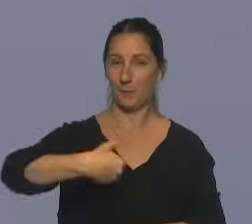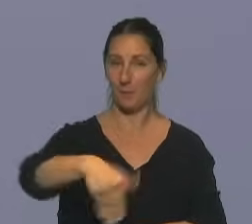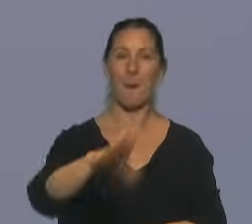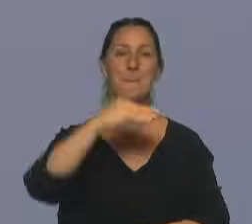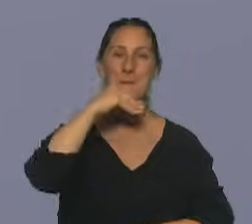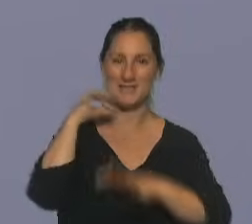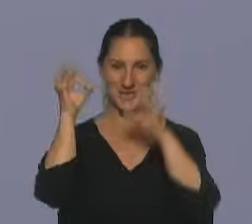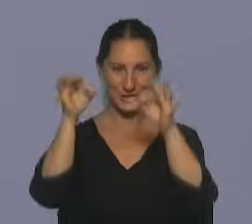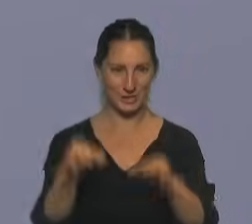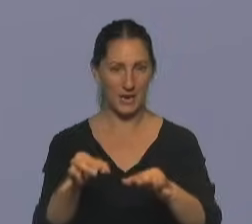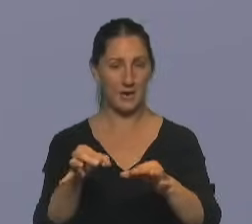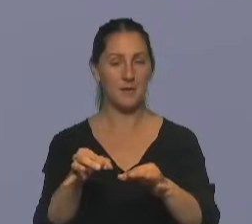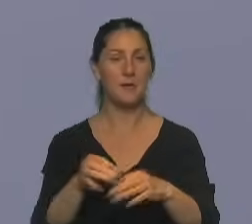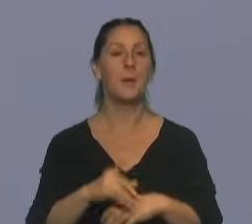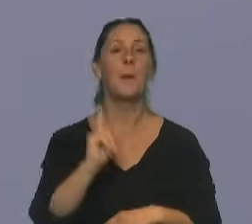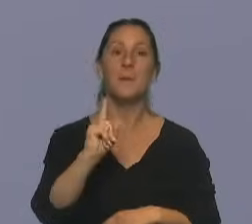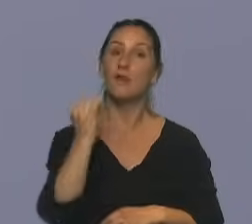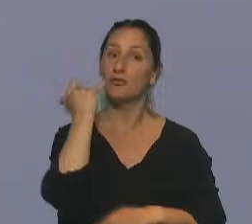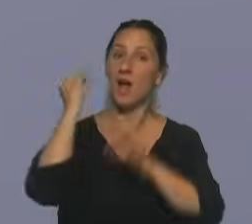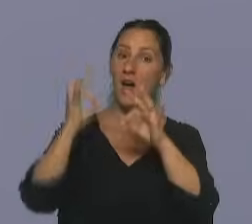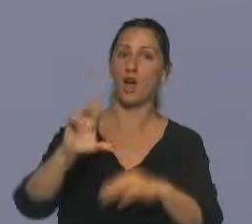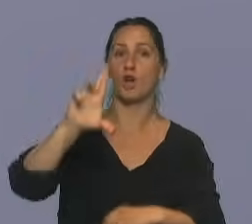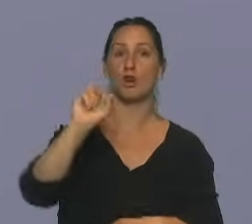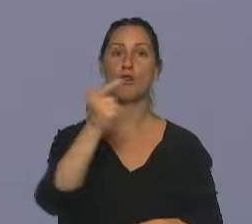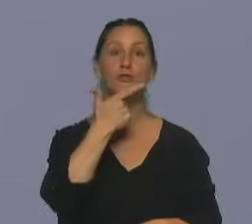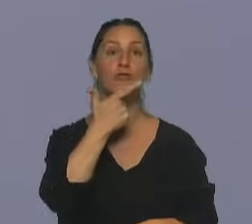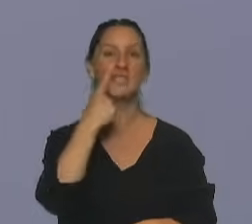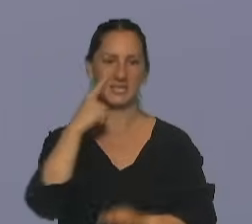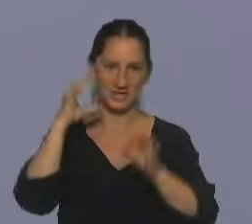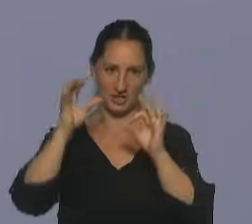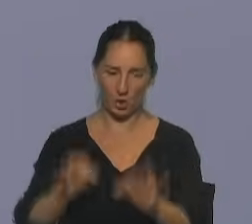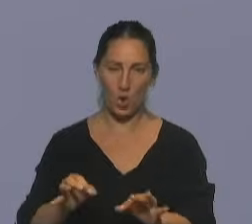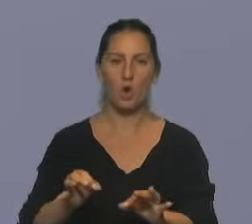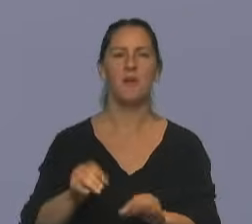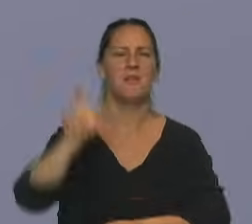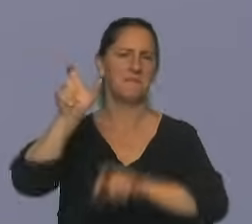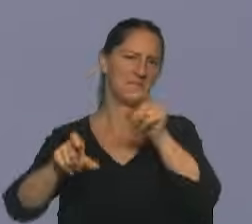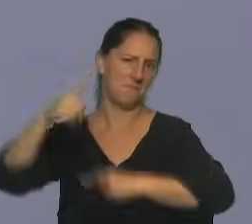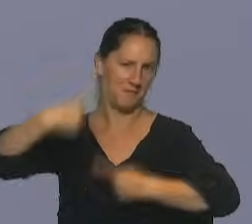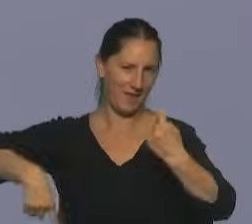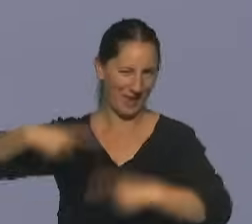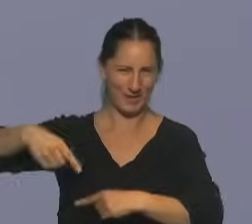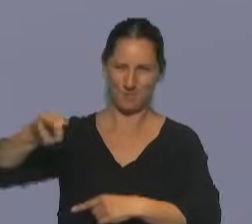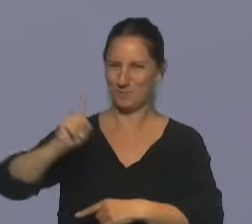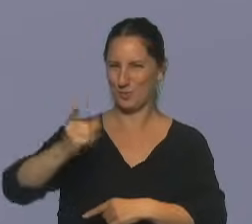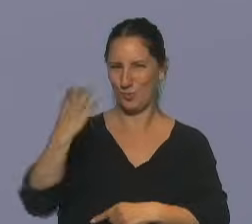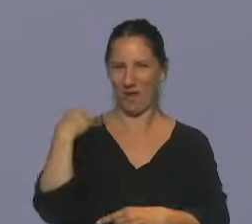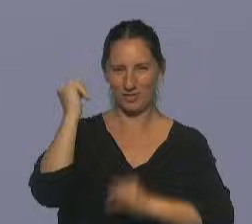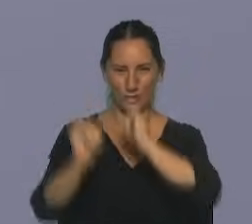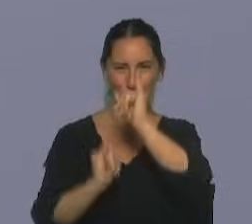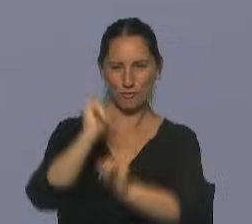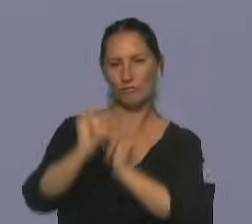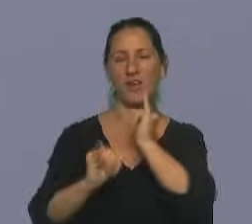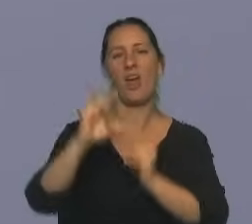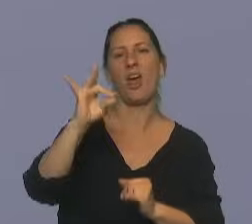de Sergio Massa, pero ya ha llegado Agustín Rossi, además de distintas personalidades como lo habíamos adelantado. Decíamos que había llegado